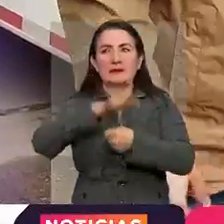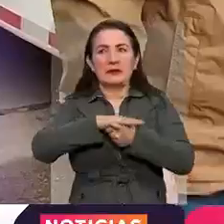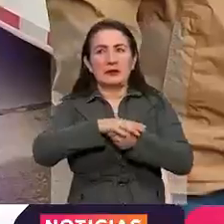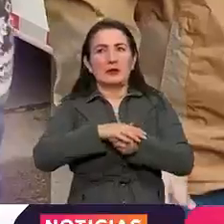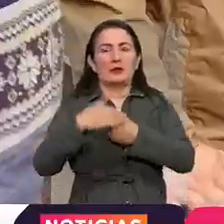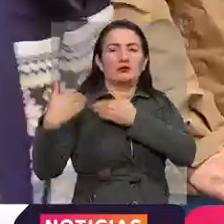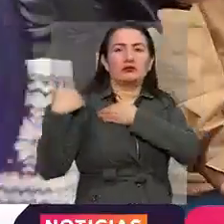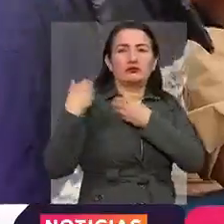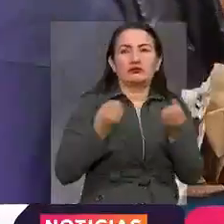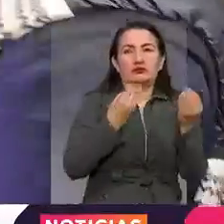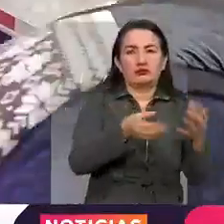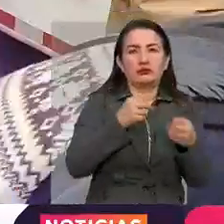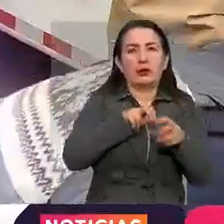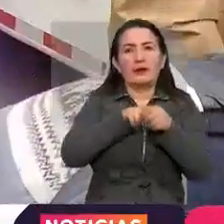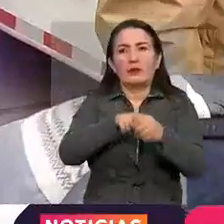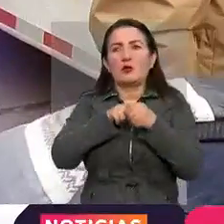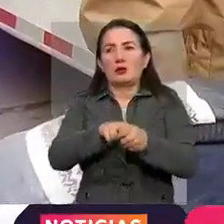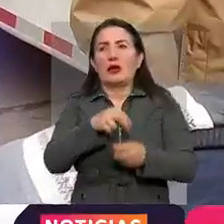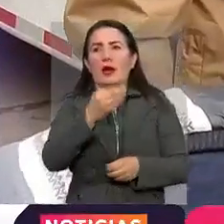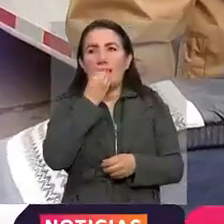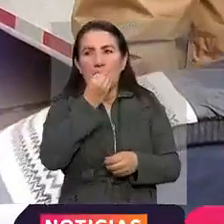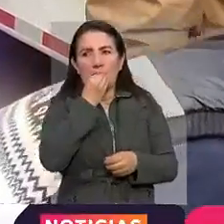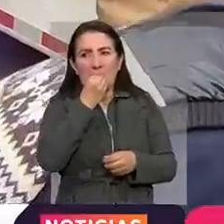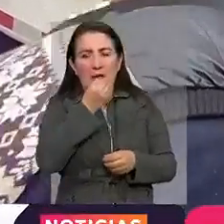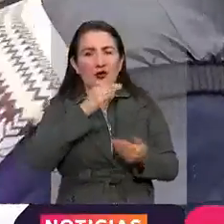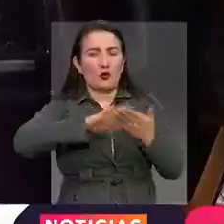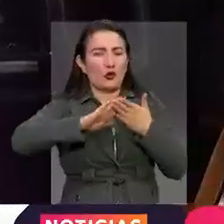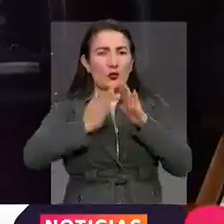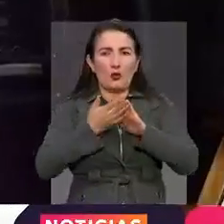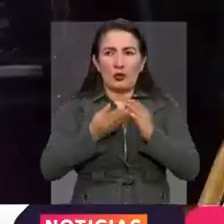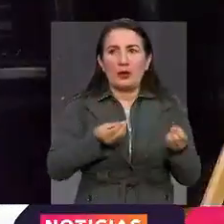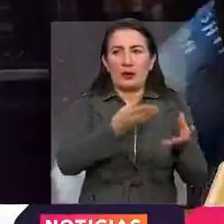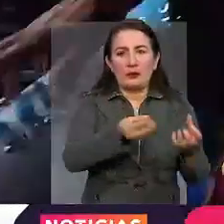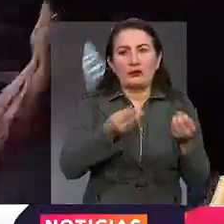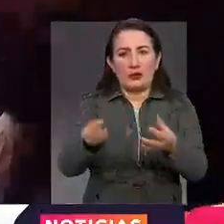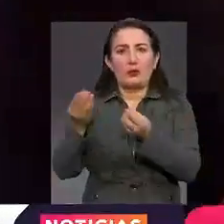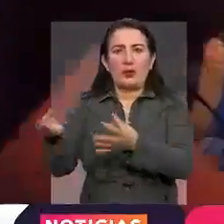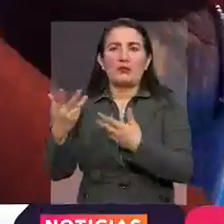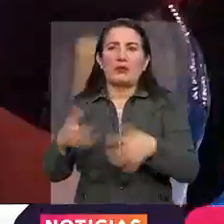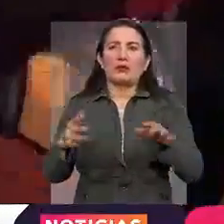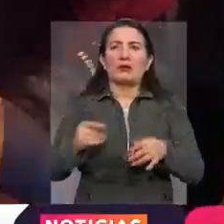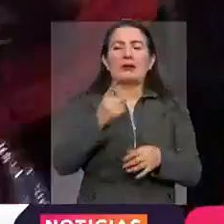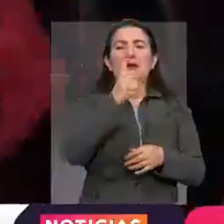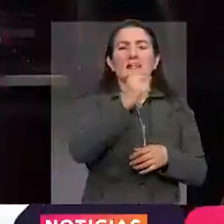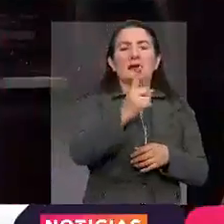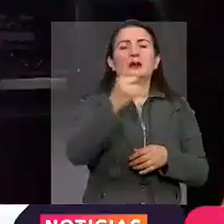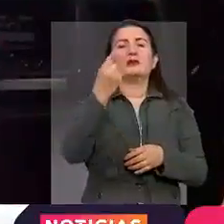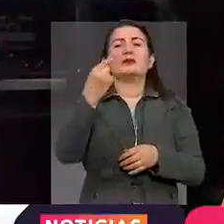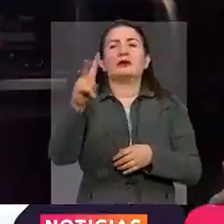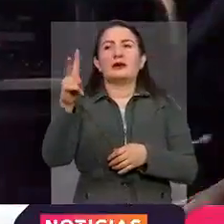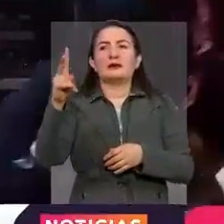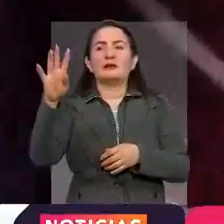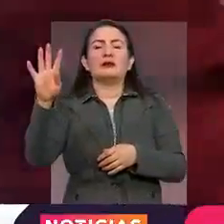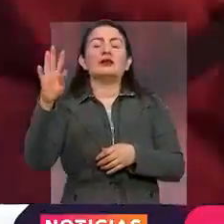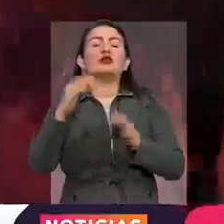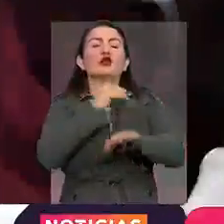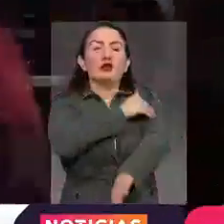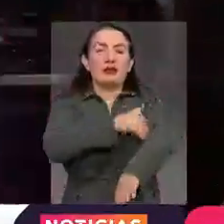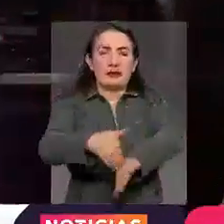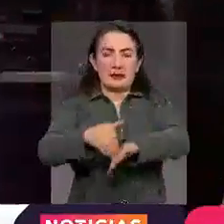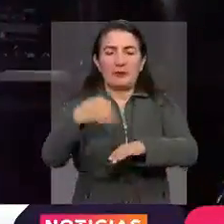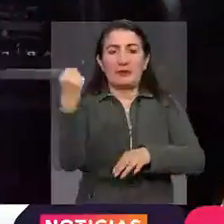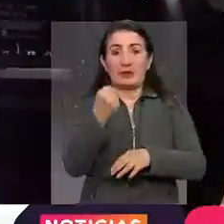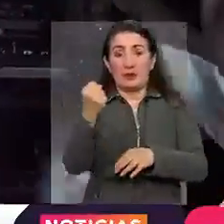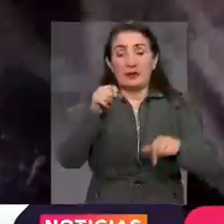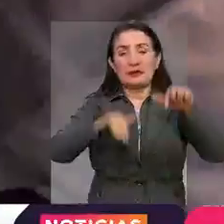de proveer transporte y alimentación de toda la comunidad con recursos cercanos a los 113 millones de pesos. Además,